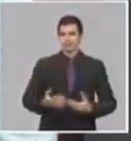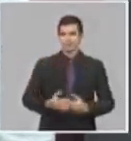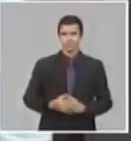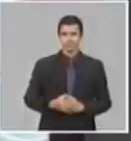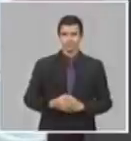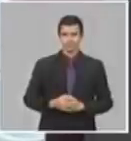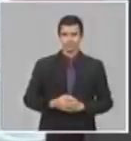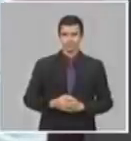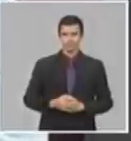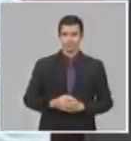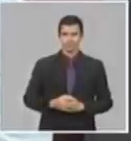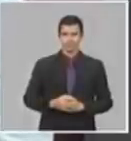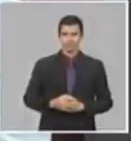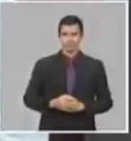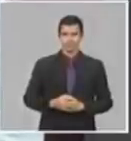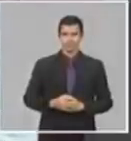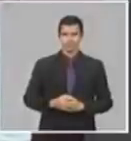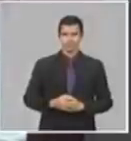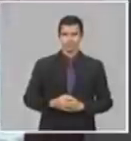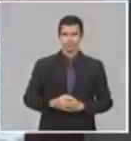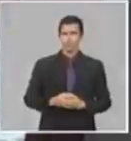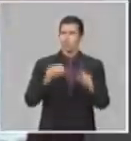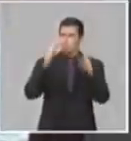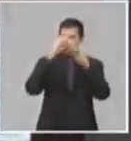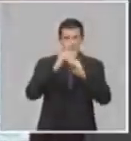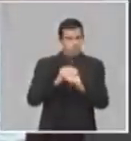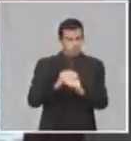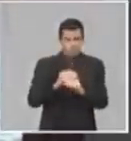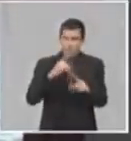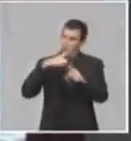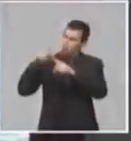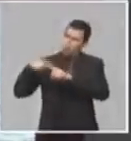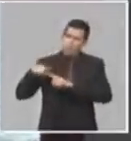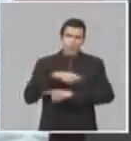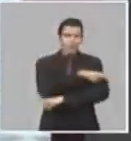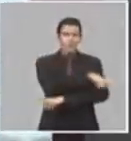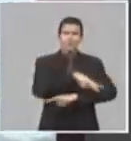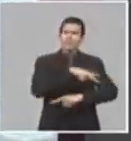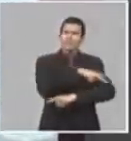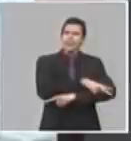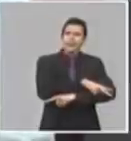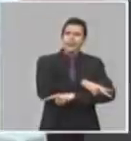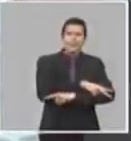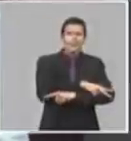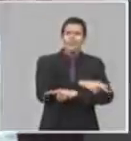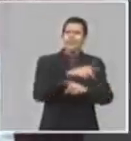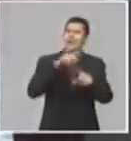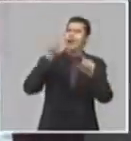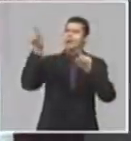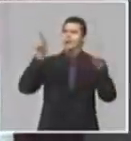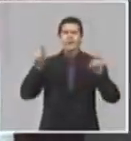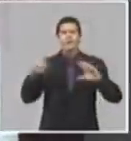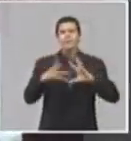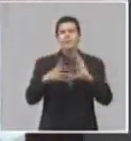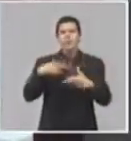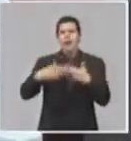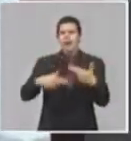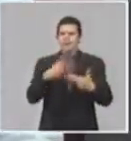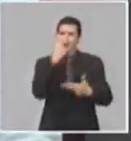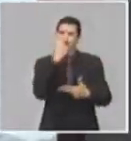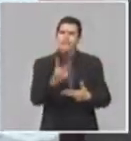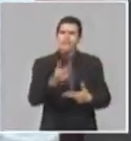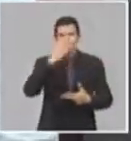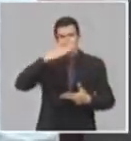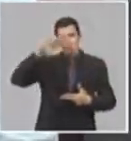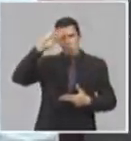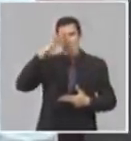Y hoy ningún Estado en el mundo ni ningún gobierno sale a explicarle a su población por qué tiene que enfrentar una estrategia de impulso a la economía ni cómo la va a hacer.